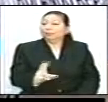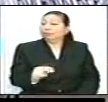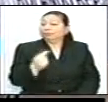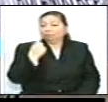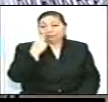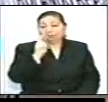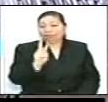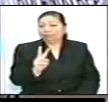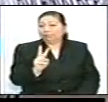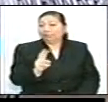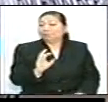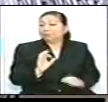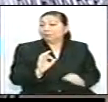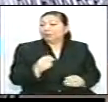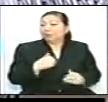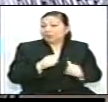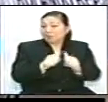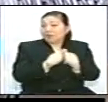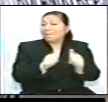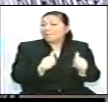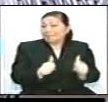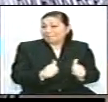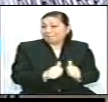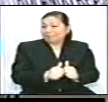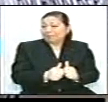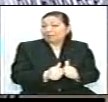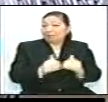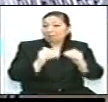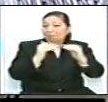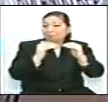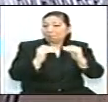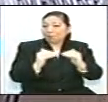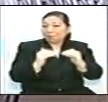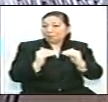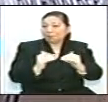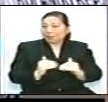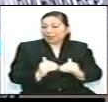damos cuenta que está en riesgo nuestro modelo de crecimiento,